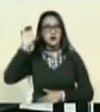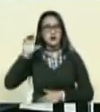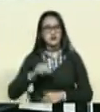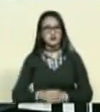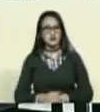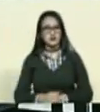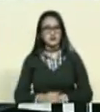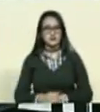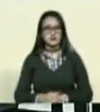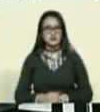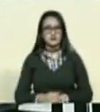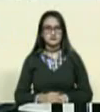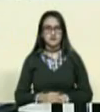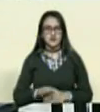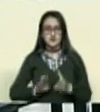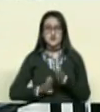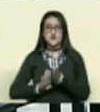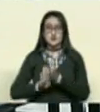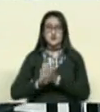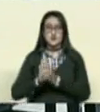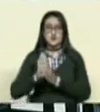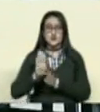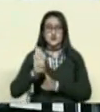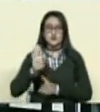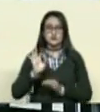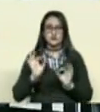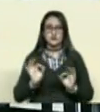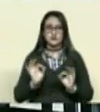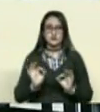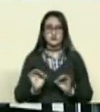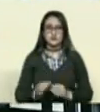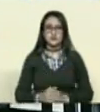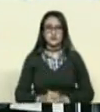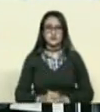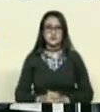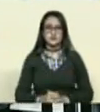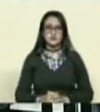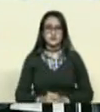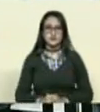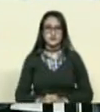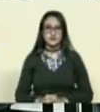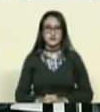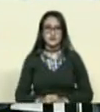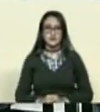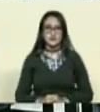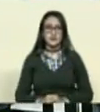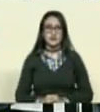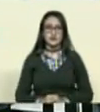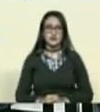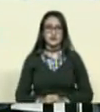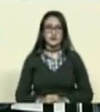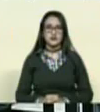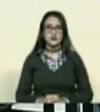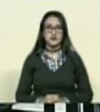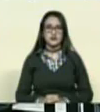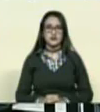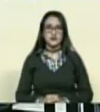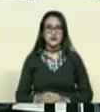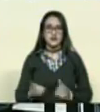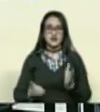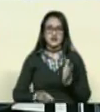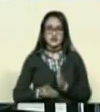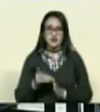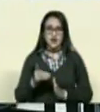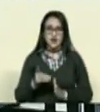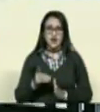fortaleciéndose hacia adentro y entre el desarrollo del nuevo esquema de nuestra